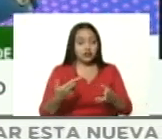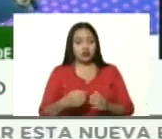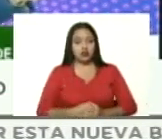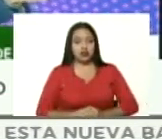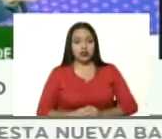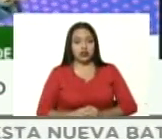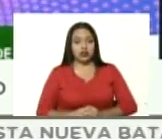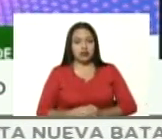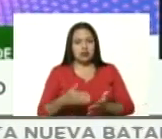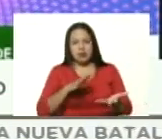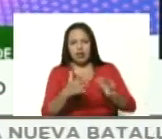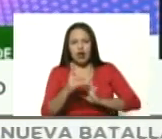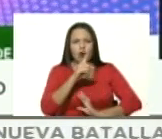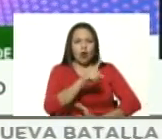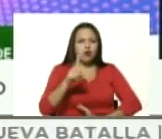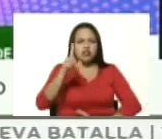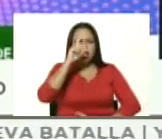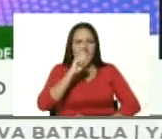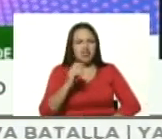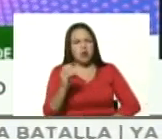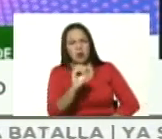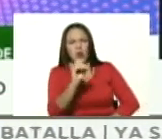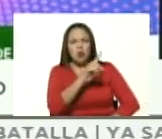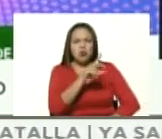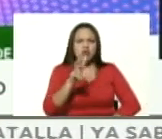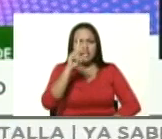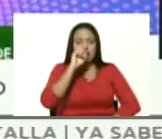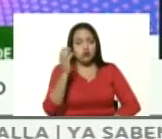prácticamente de hace 11 años, casi 12 años,